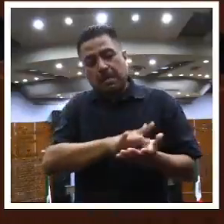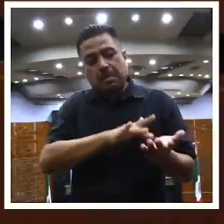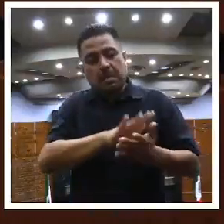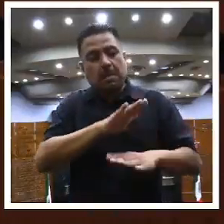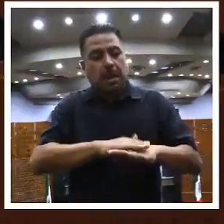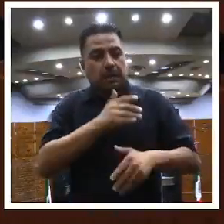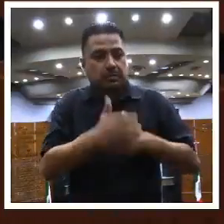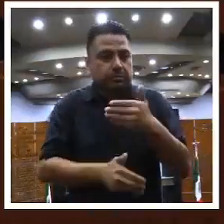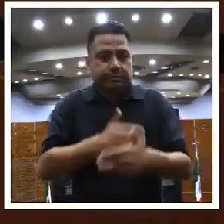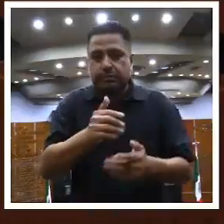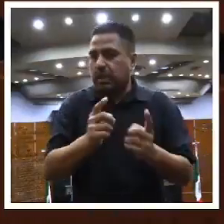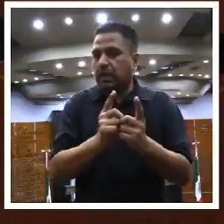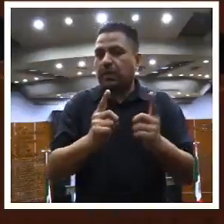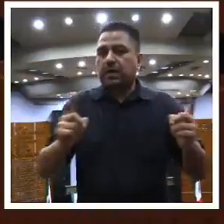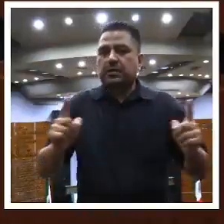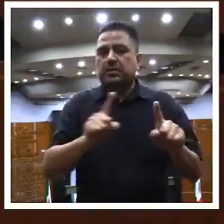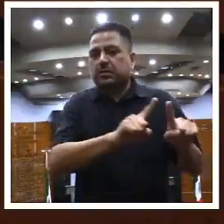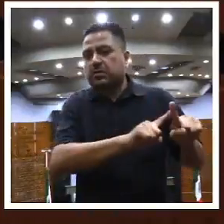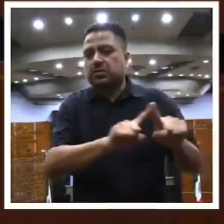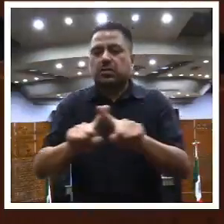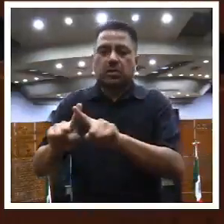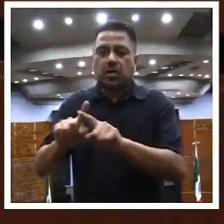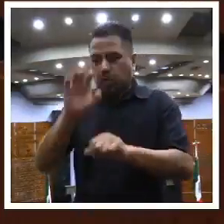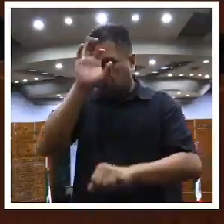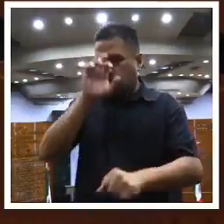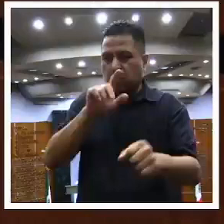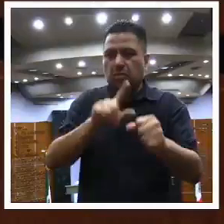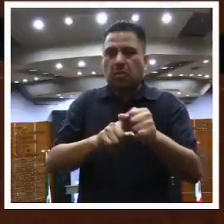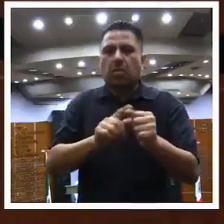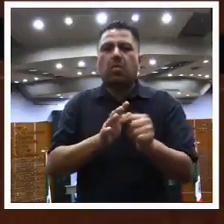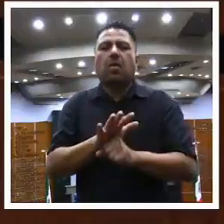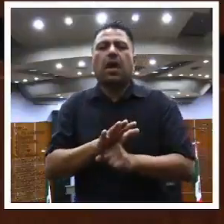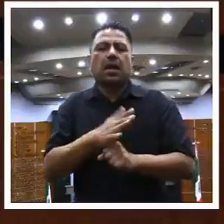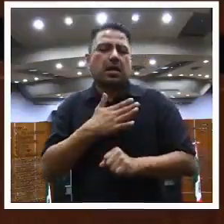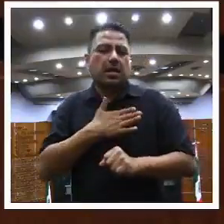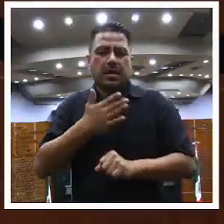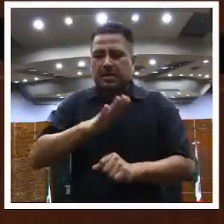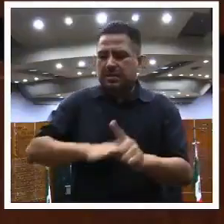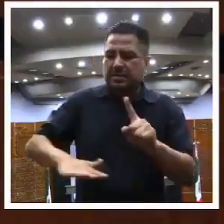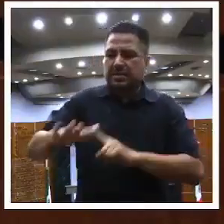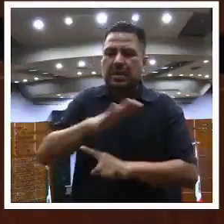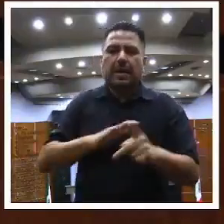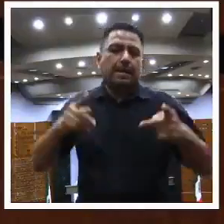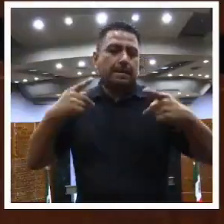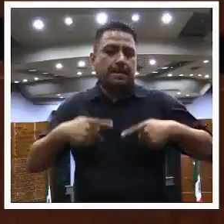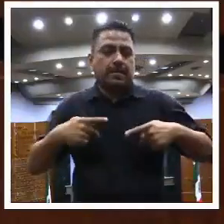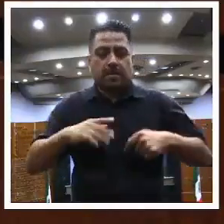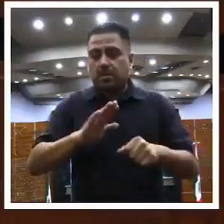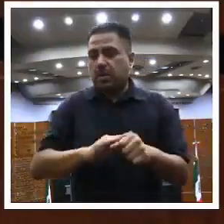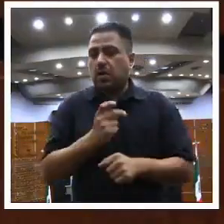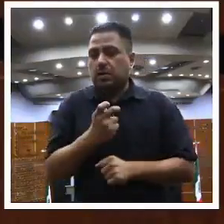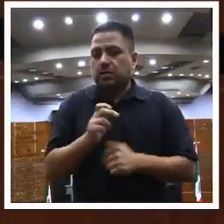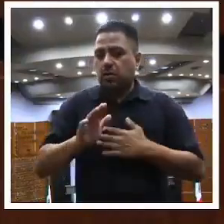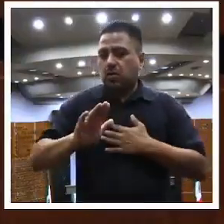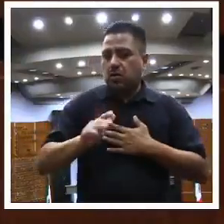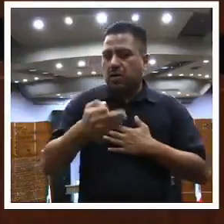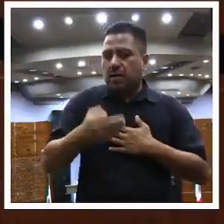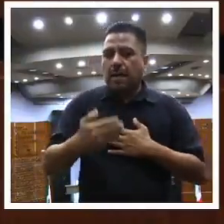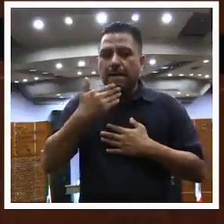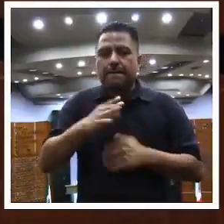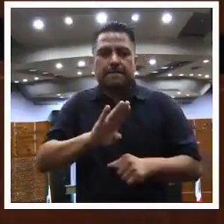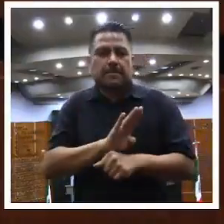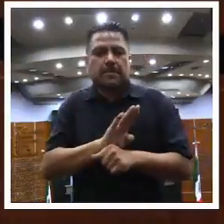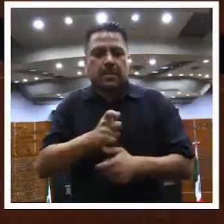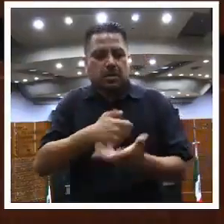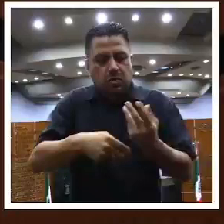en el desarrollo, pluralidad y diversidad cultural de nuestras sociedades. Por lo tanto, existe compromiso con su bienestar